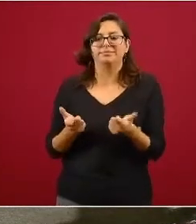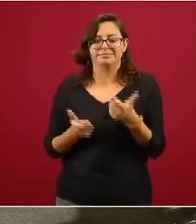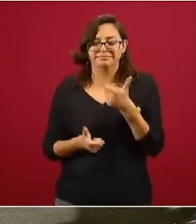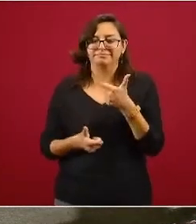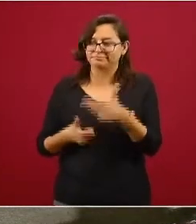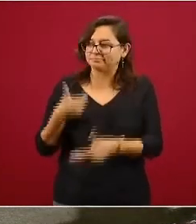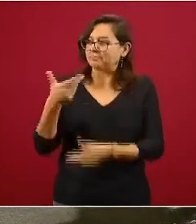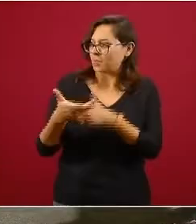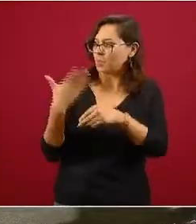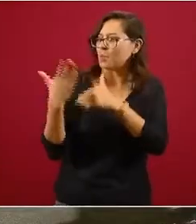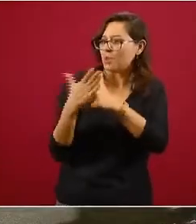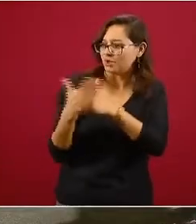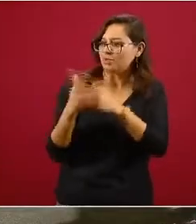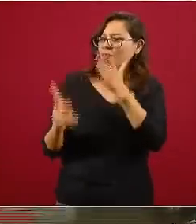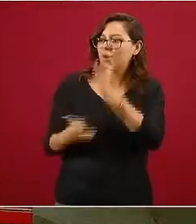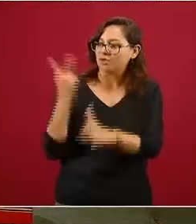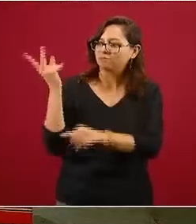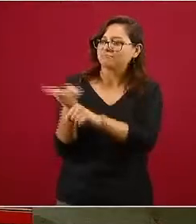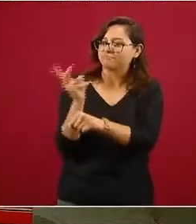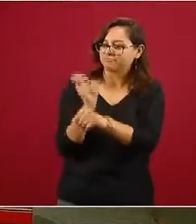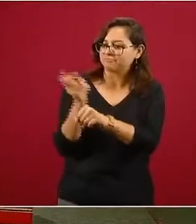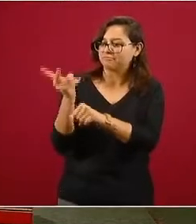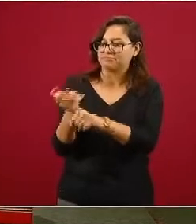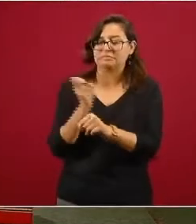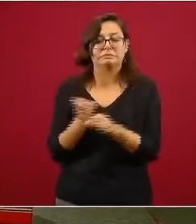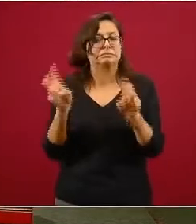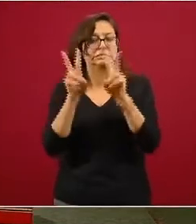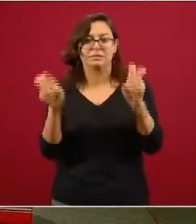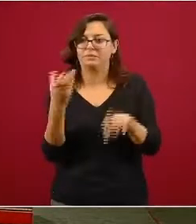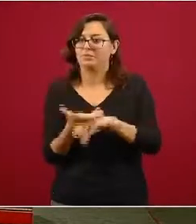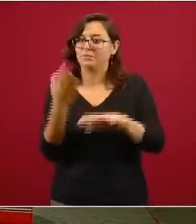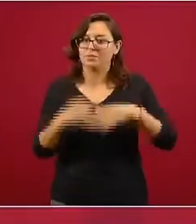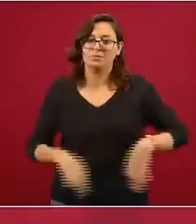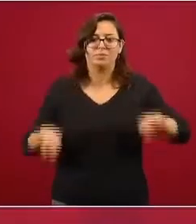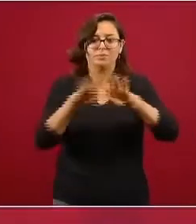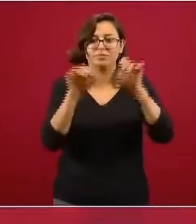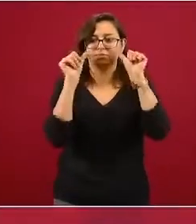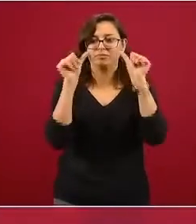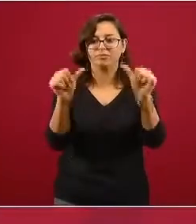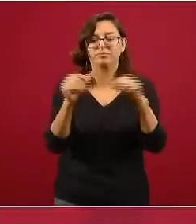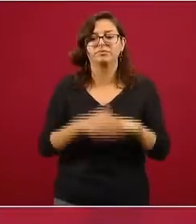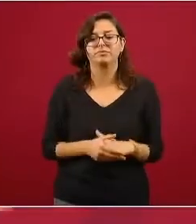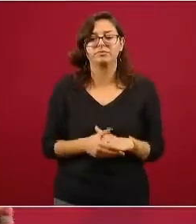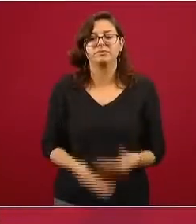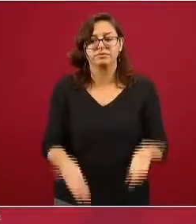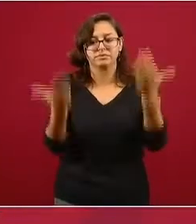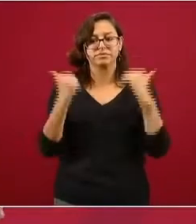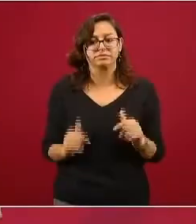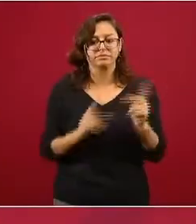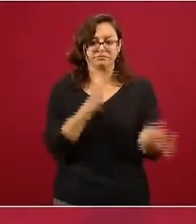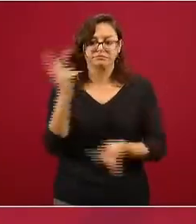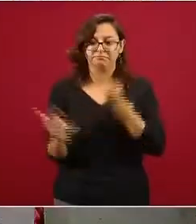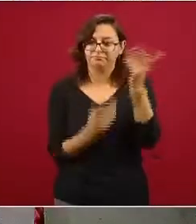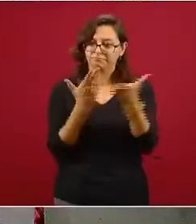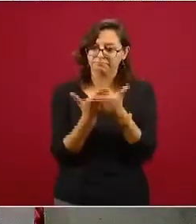pidiendo que nos acompañe para tratar estos temas tan importantes. Vamos a abrir a preguntas y